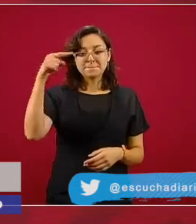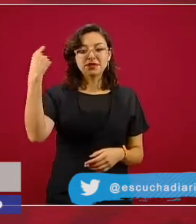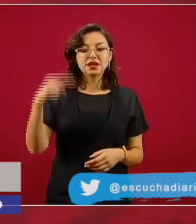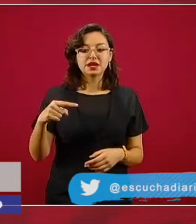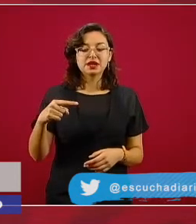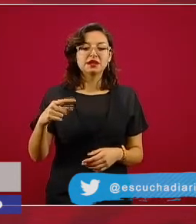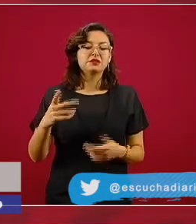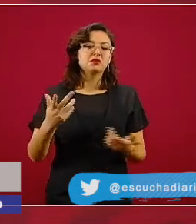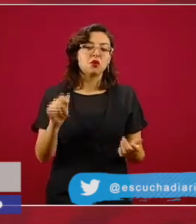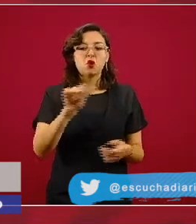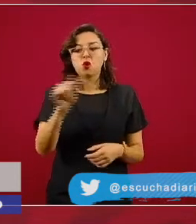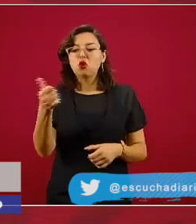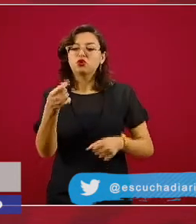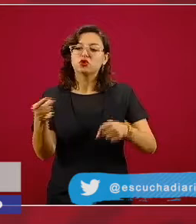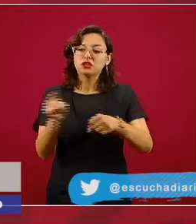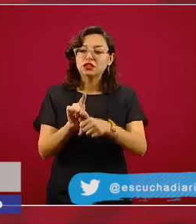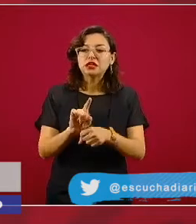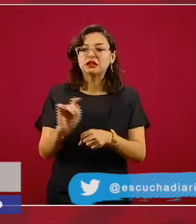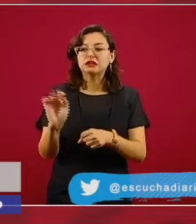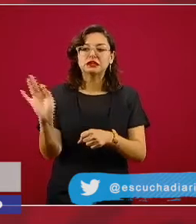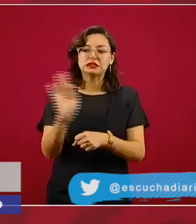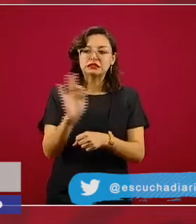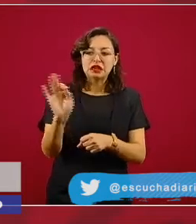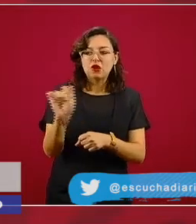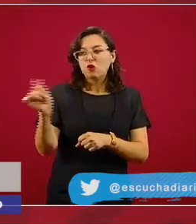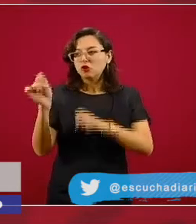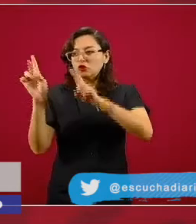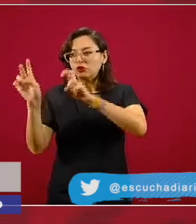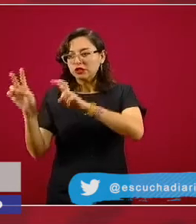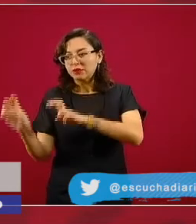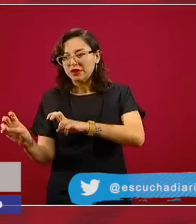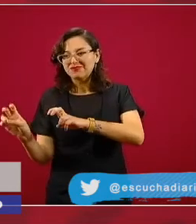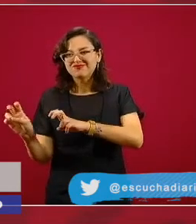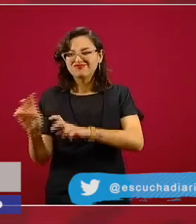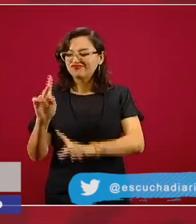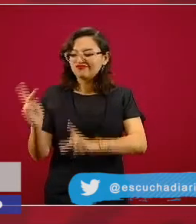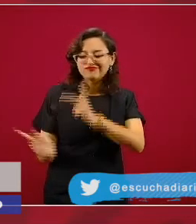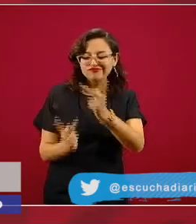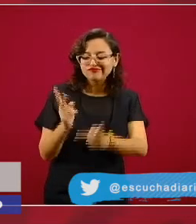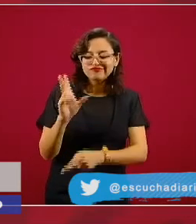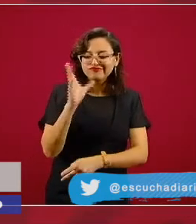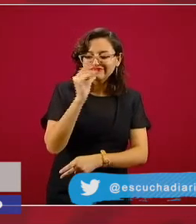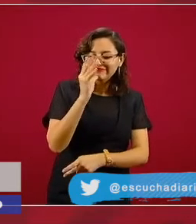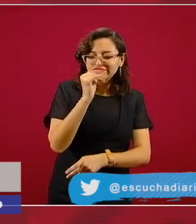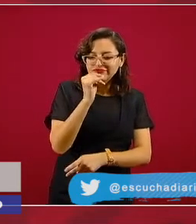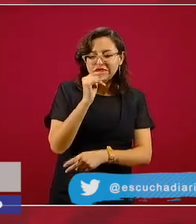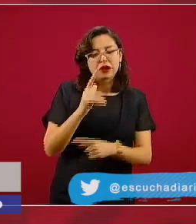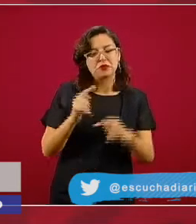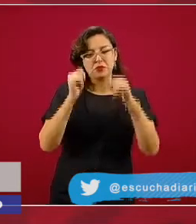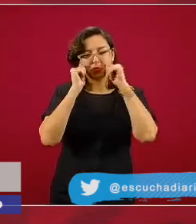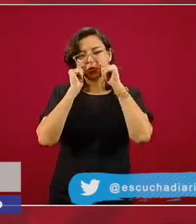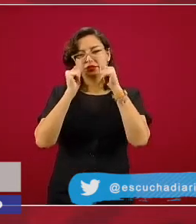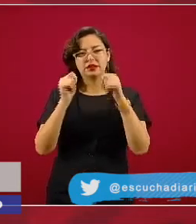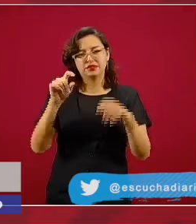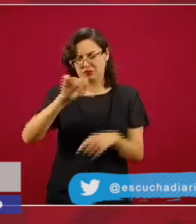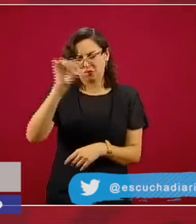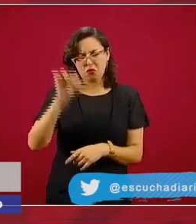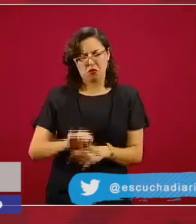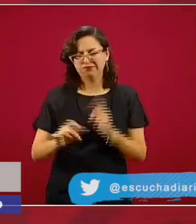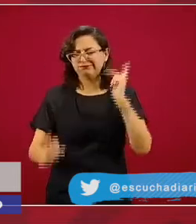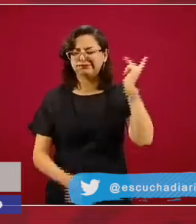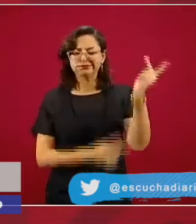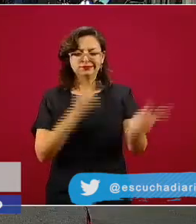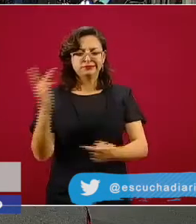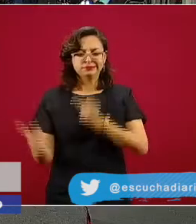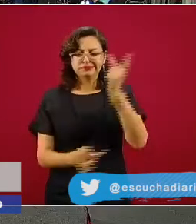Subraya que con esta modificación no se podrán hacer cambios en las partidas sobre el presupuesto ya autorizado, evitando la discrecionalidad del manejo